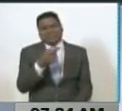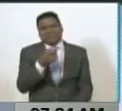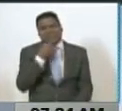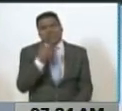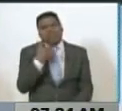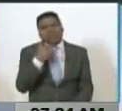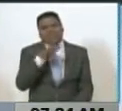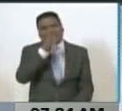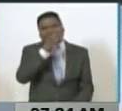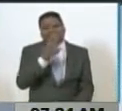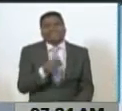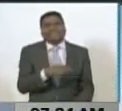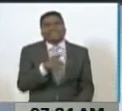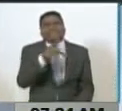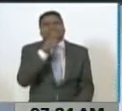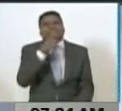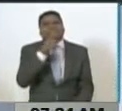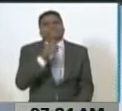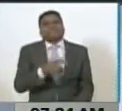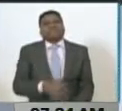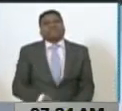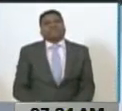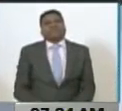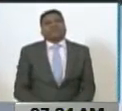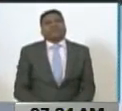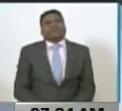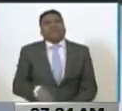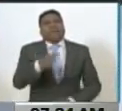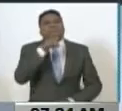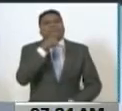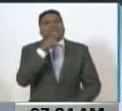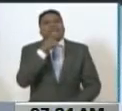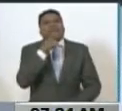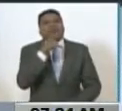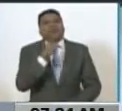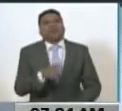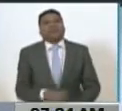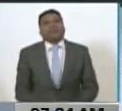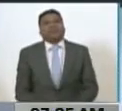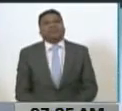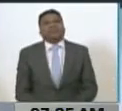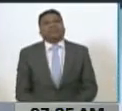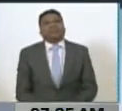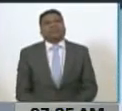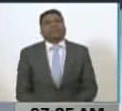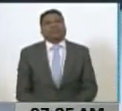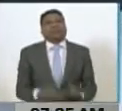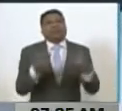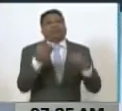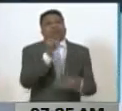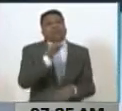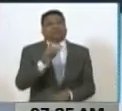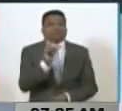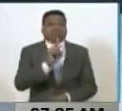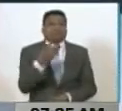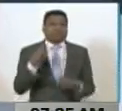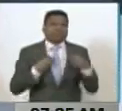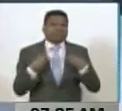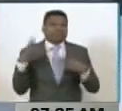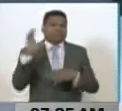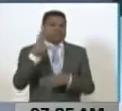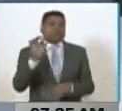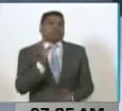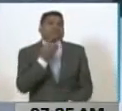canino. Hay una pregunta que nos llega a través de las redes sociales, que estoy seguro resume la inquietud de muchas personas que no viven en Caracas. Dice